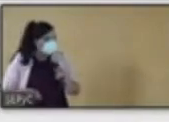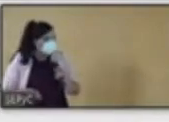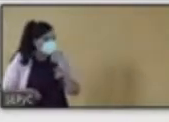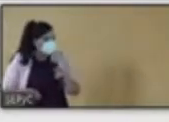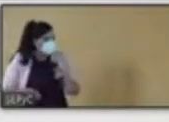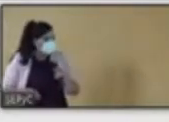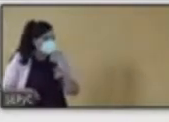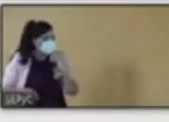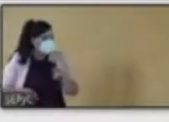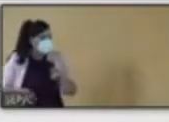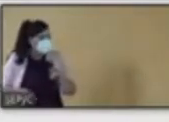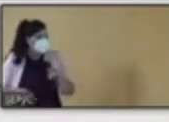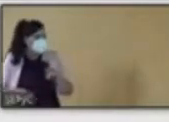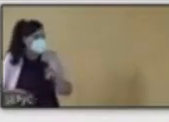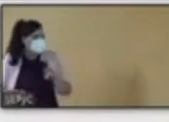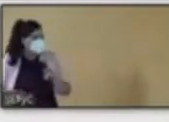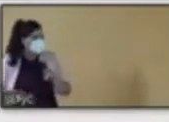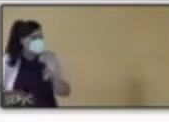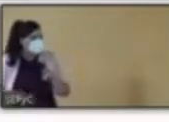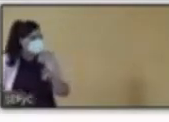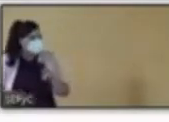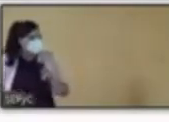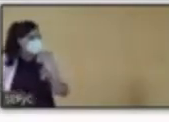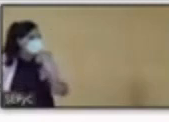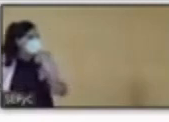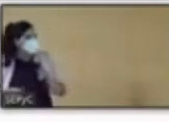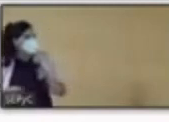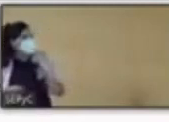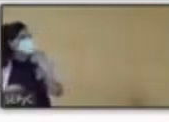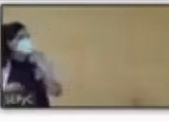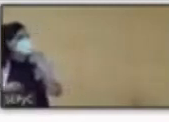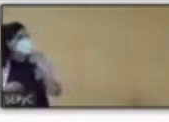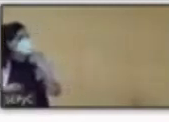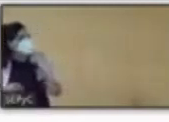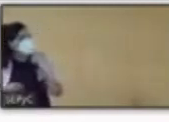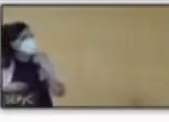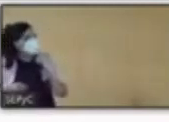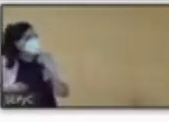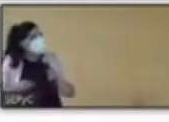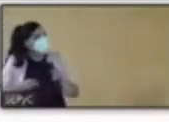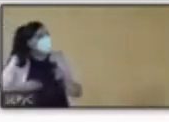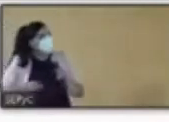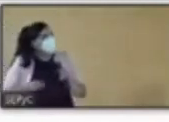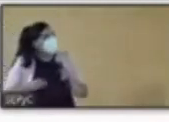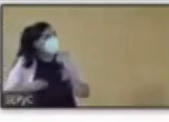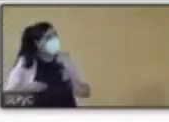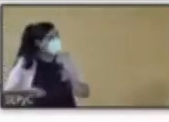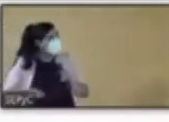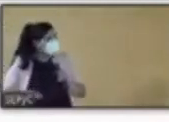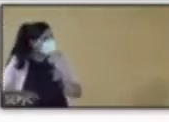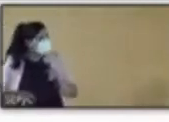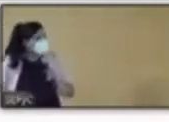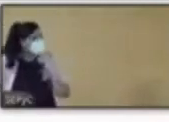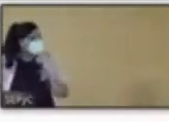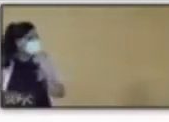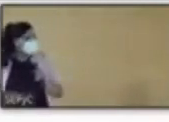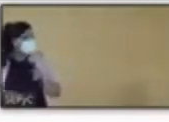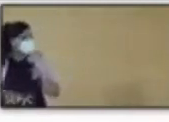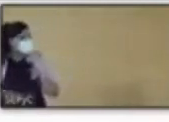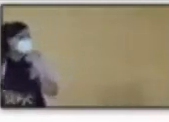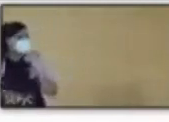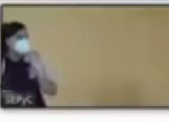Posteriormente encontraremos la casilla de clientes principales. Hablamos de aquellos clientes principales únicamente para aquellos que